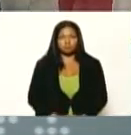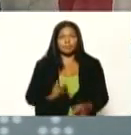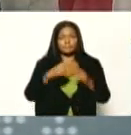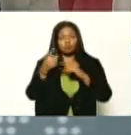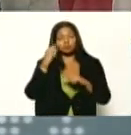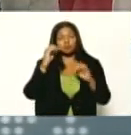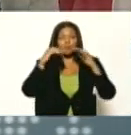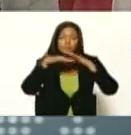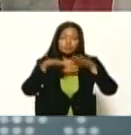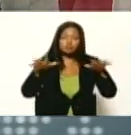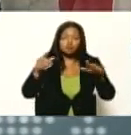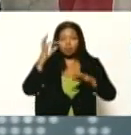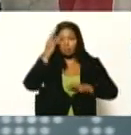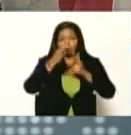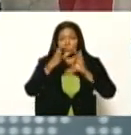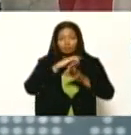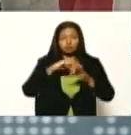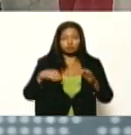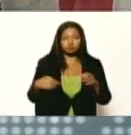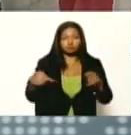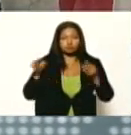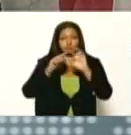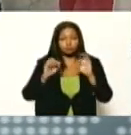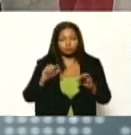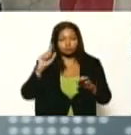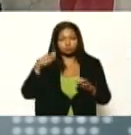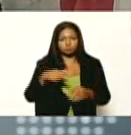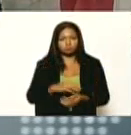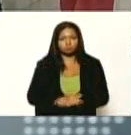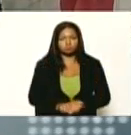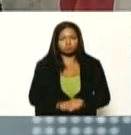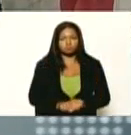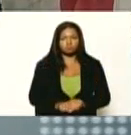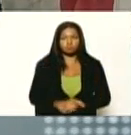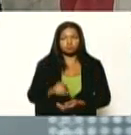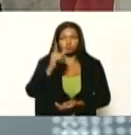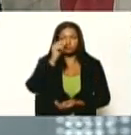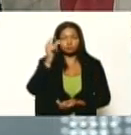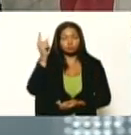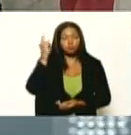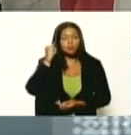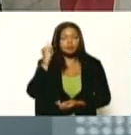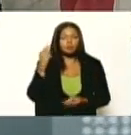las bendiciones, es la fe de nosotros, los hombres y mujeres de fe, los que creemos en